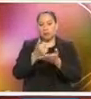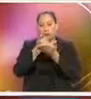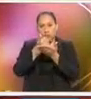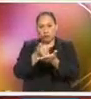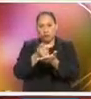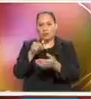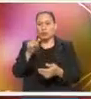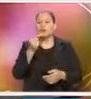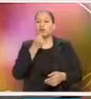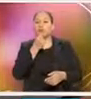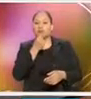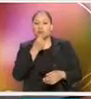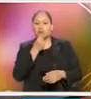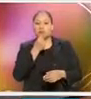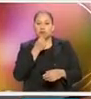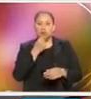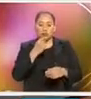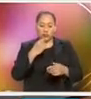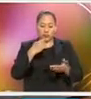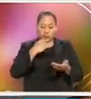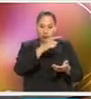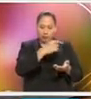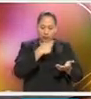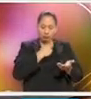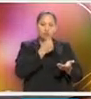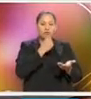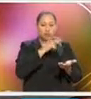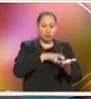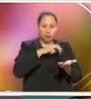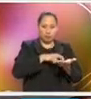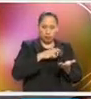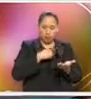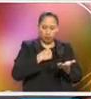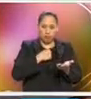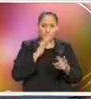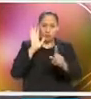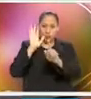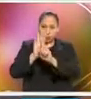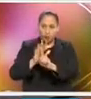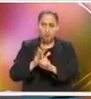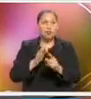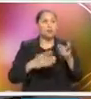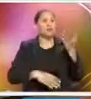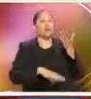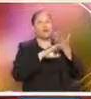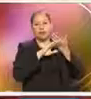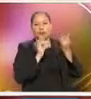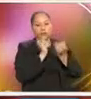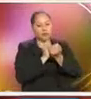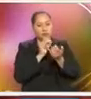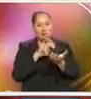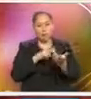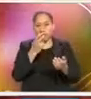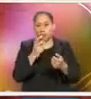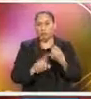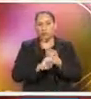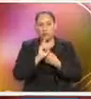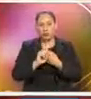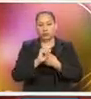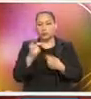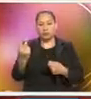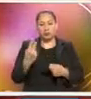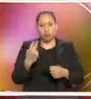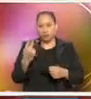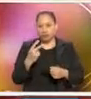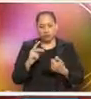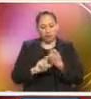a los niños que hacen bullying, también a los niños que bulean. ¿Por qué? Porque muchas veces es un problema de ambos,